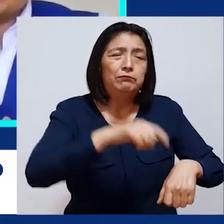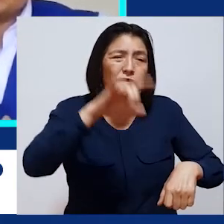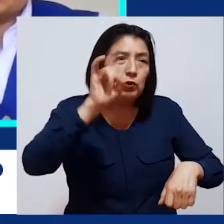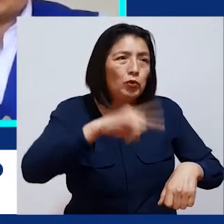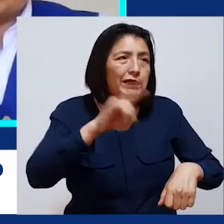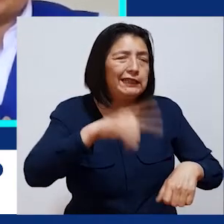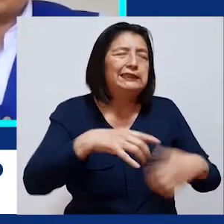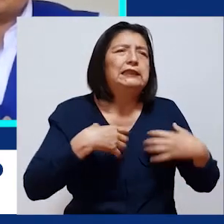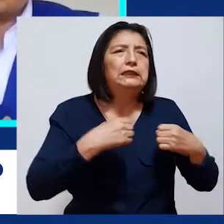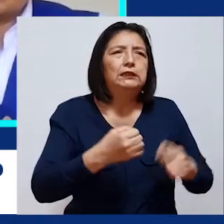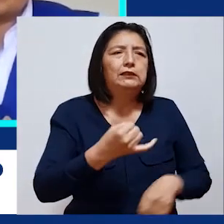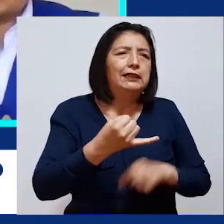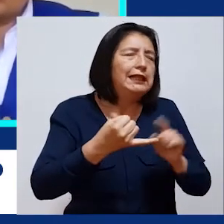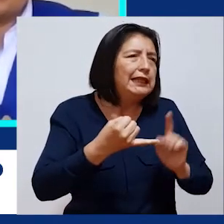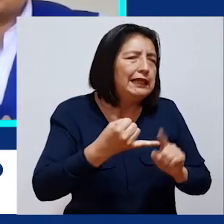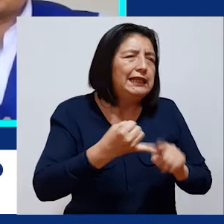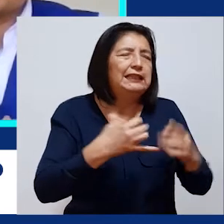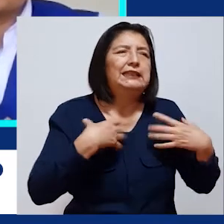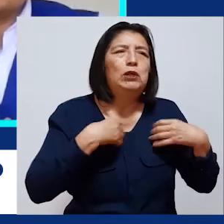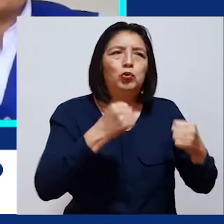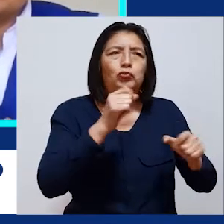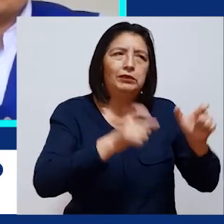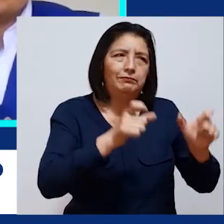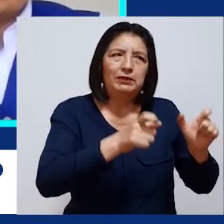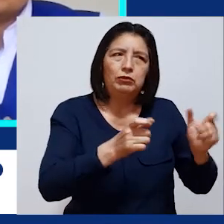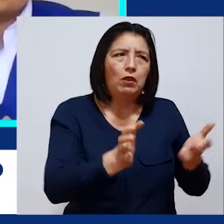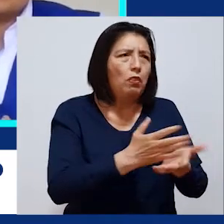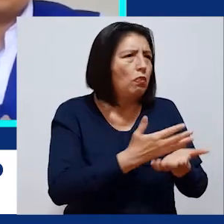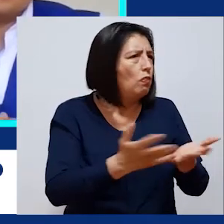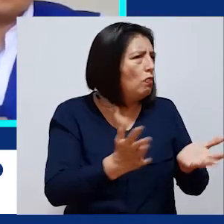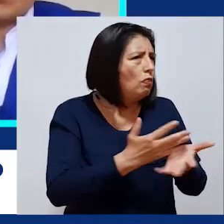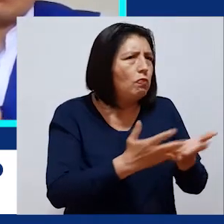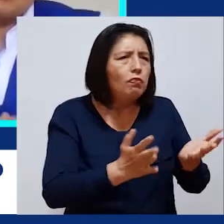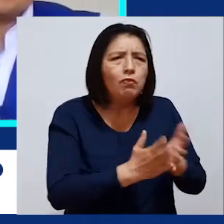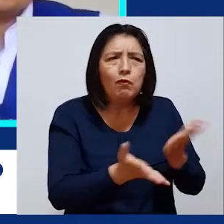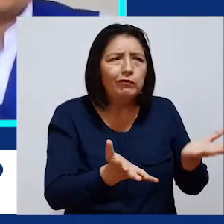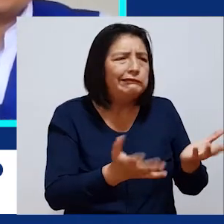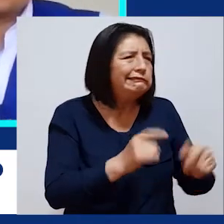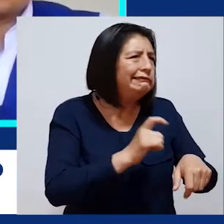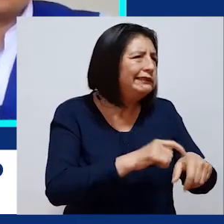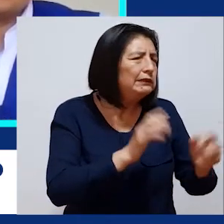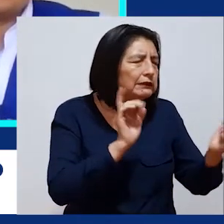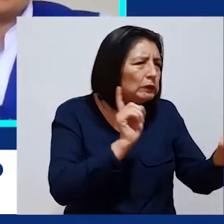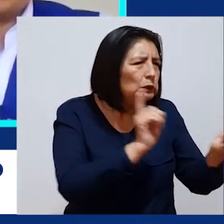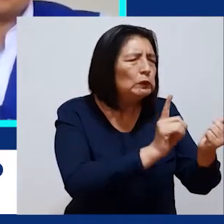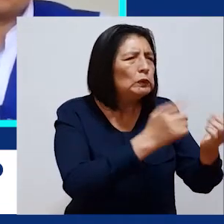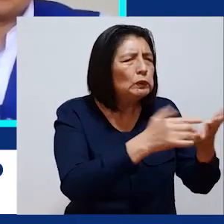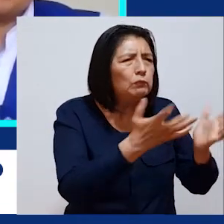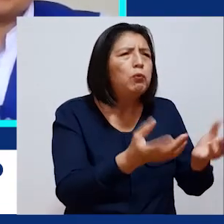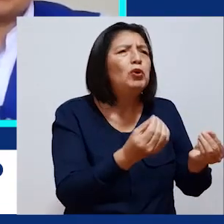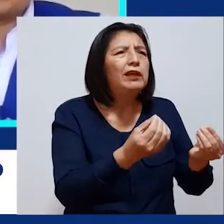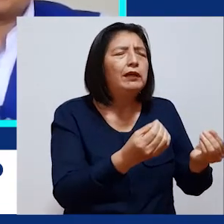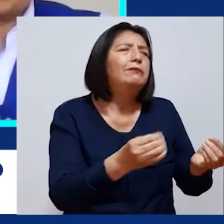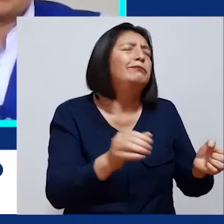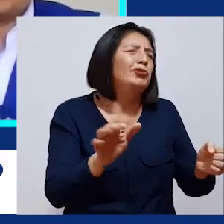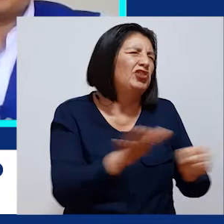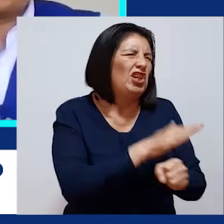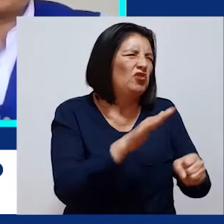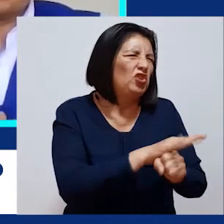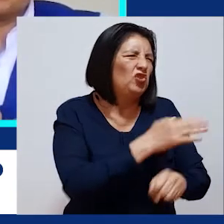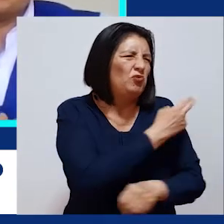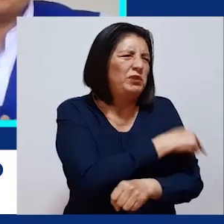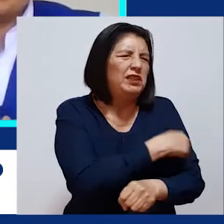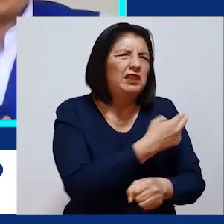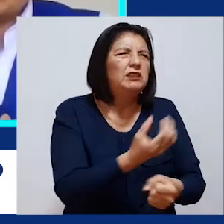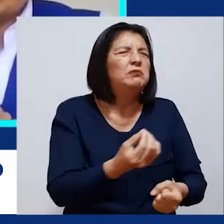emergencia sanitaria fueron la salud de las personas, que no encontraban una atención oportuna debido al colapso de los hospitales por